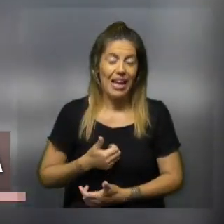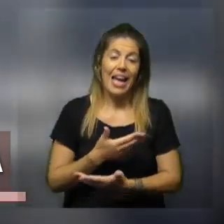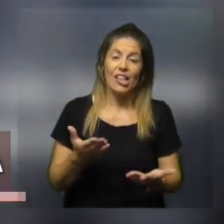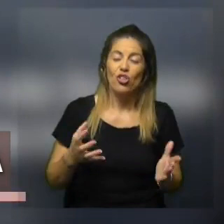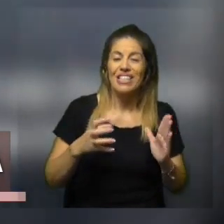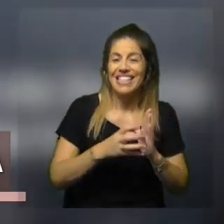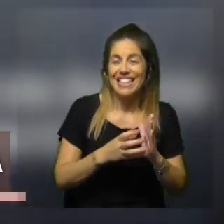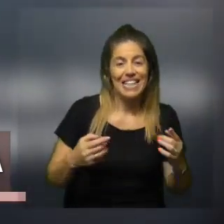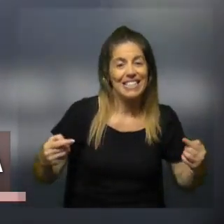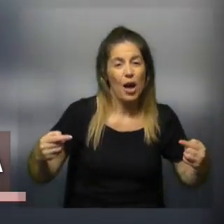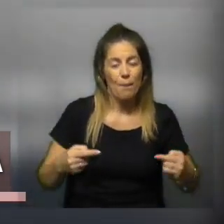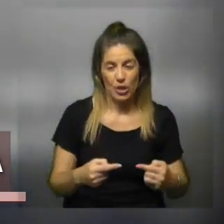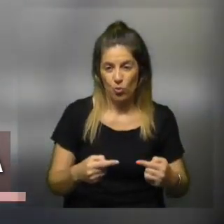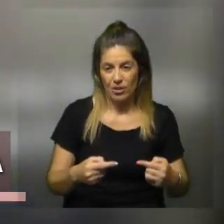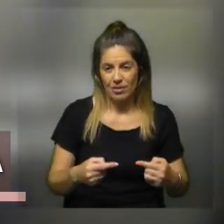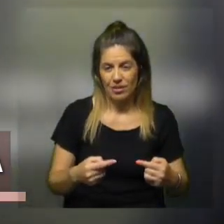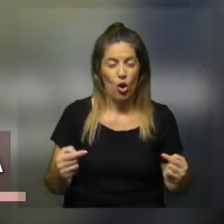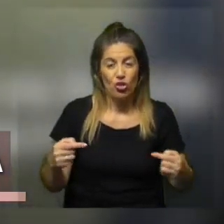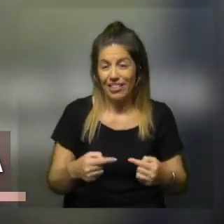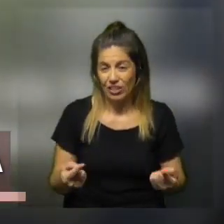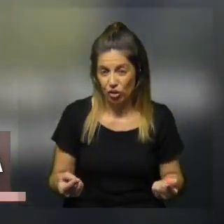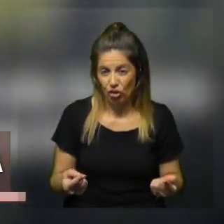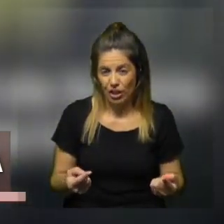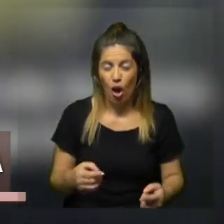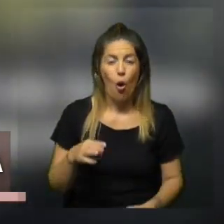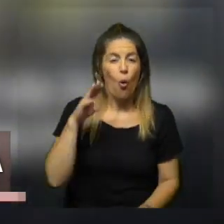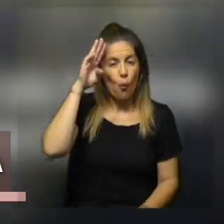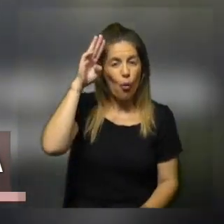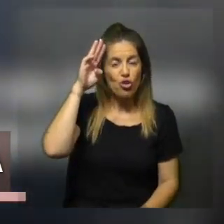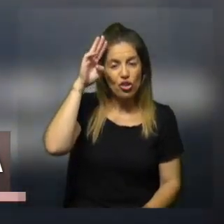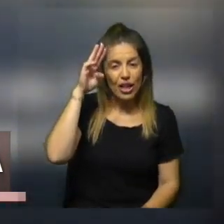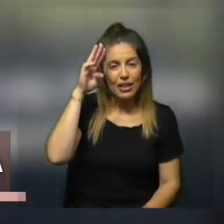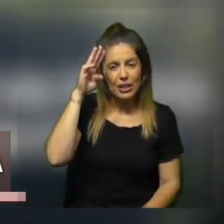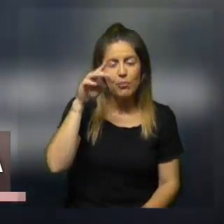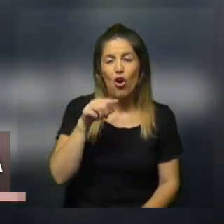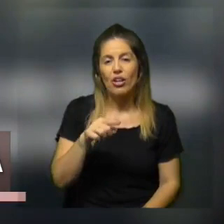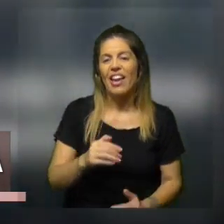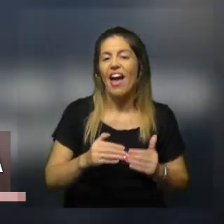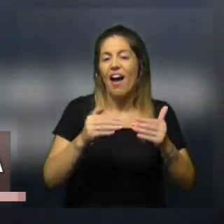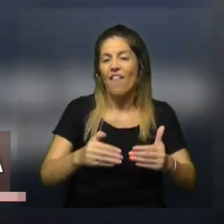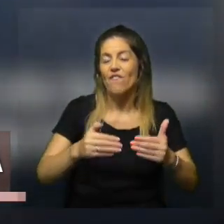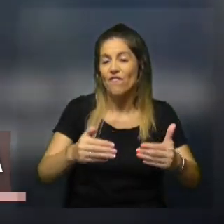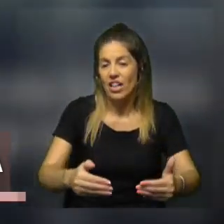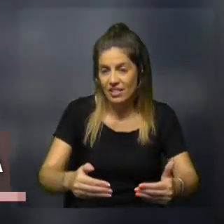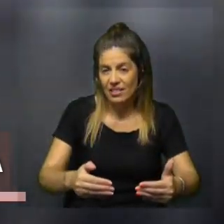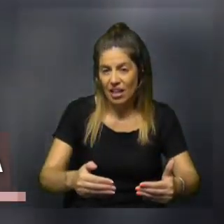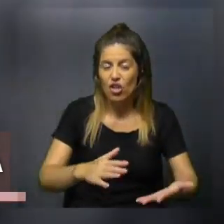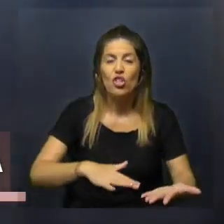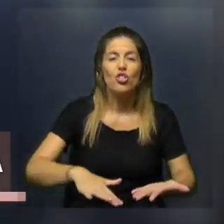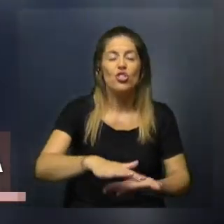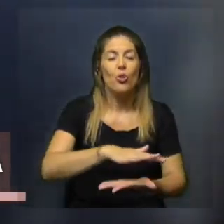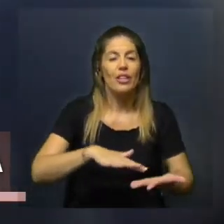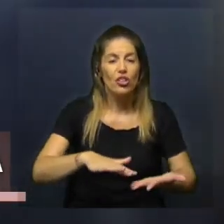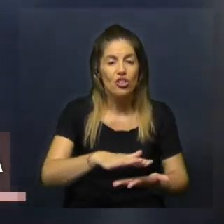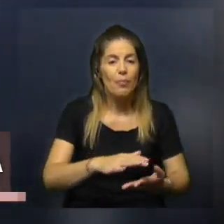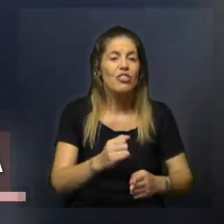señales ambiguas, hay señales contradictorias, ¿no? Un bolsonarismo que avanza sobre estos espacios